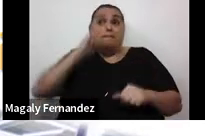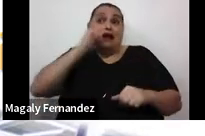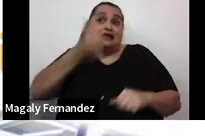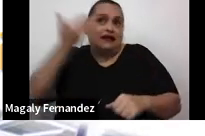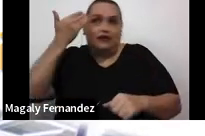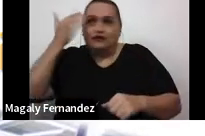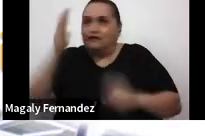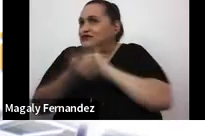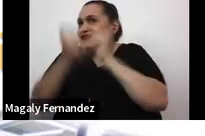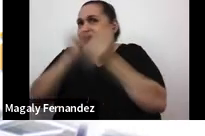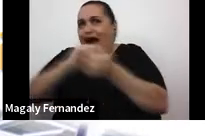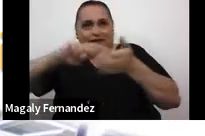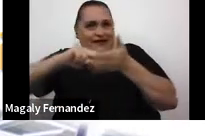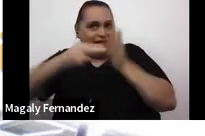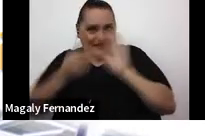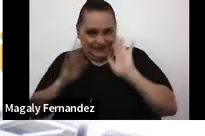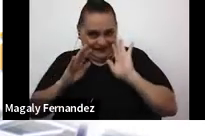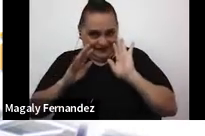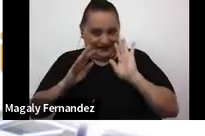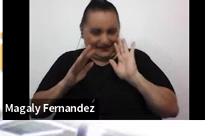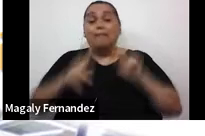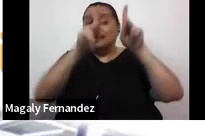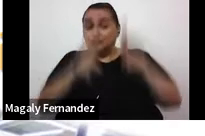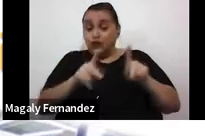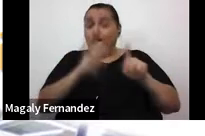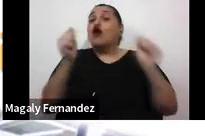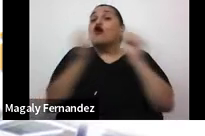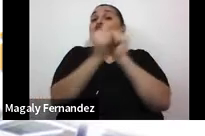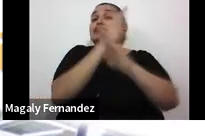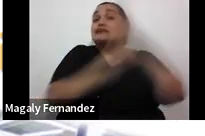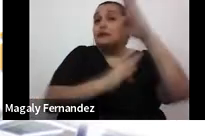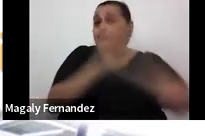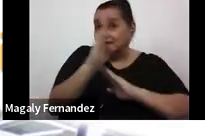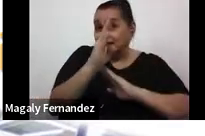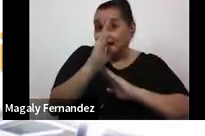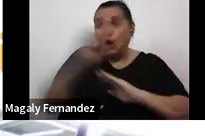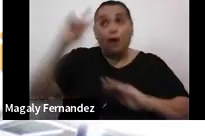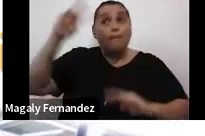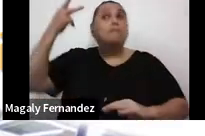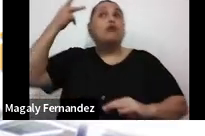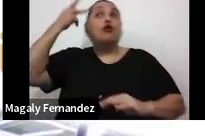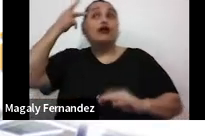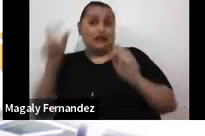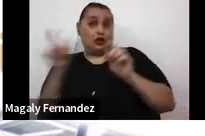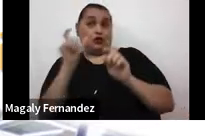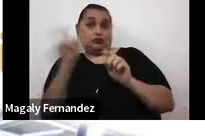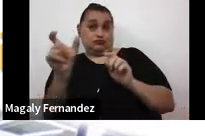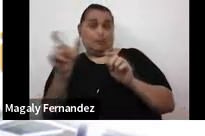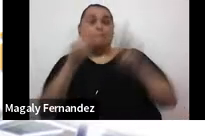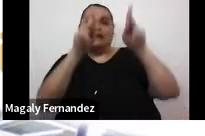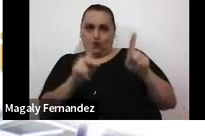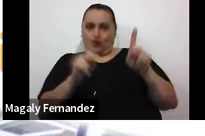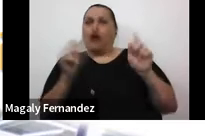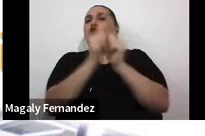y por eso pongo persona con discapacidad O sea si queremos usar un término políticamente correcto es persona con discapacidad